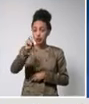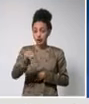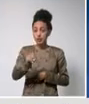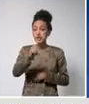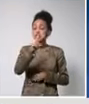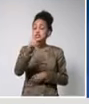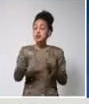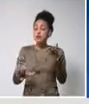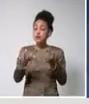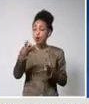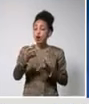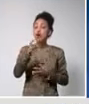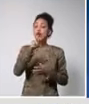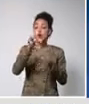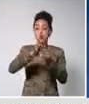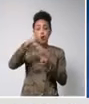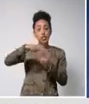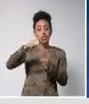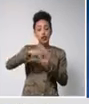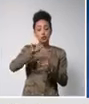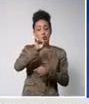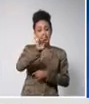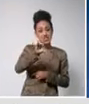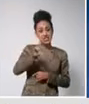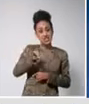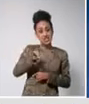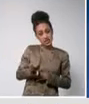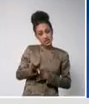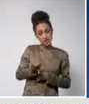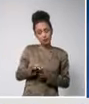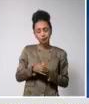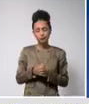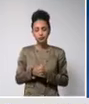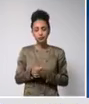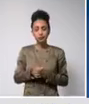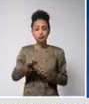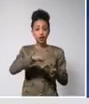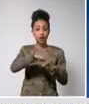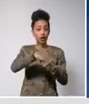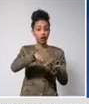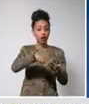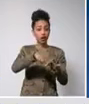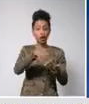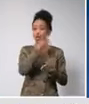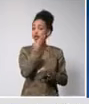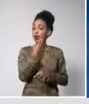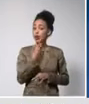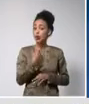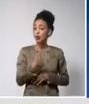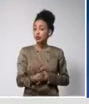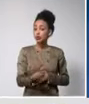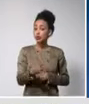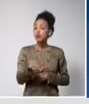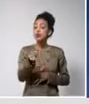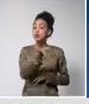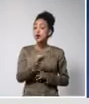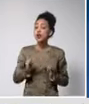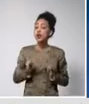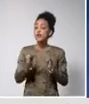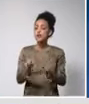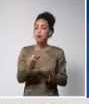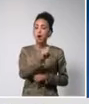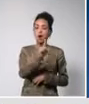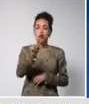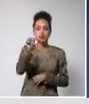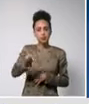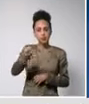y Guantánamo 15 cada uno, y el municipio especial Isla de la Juventud diagnostica 11 casos